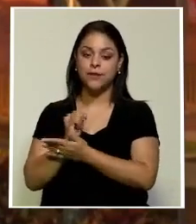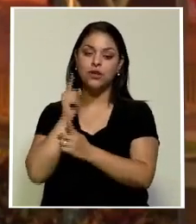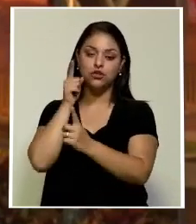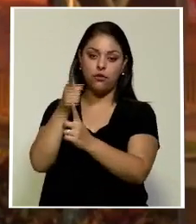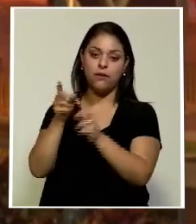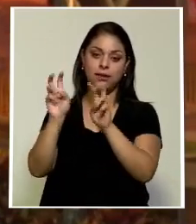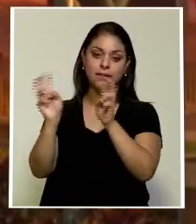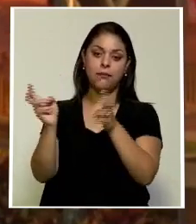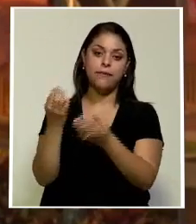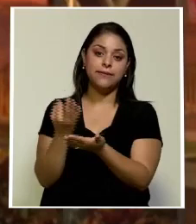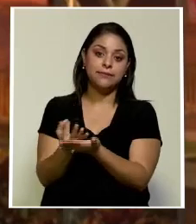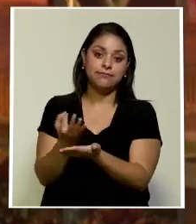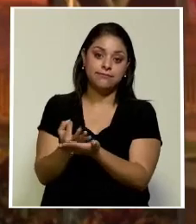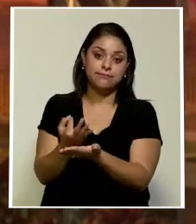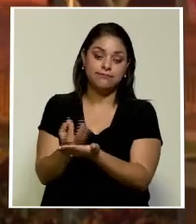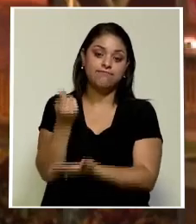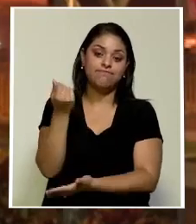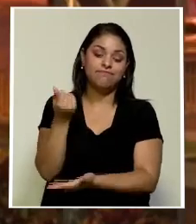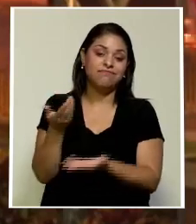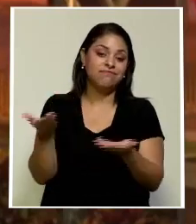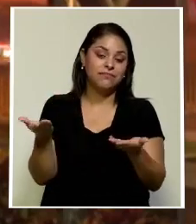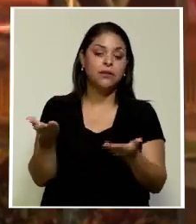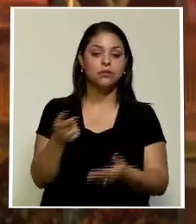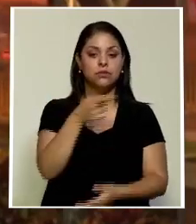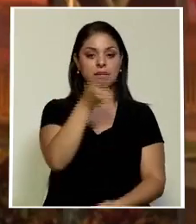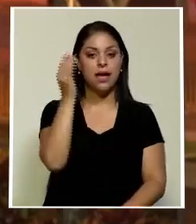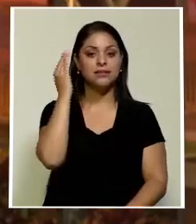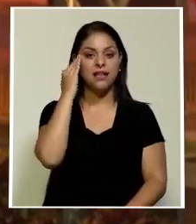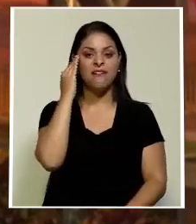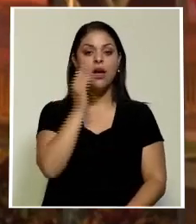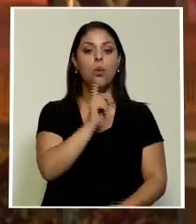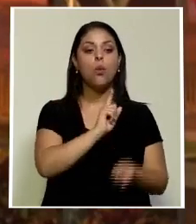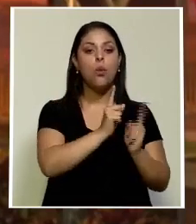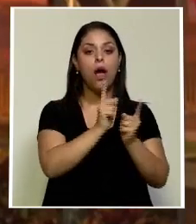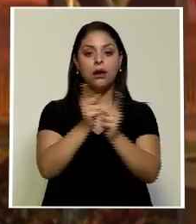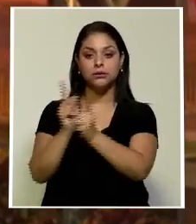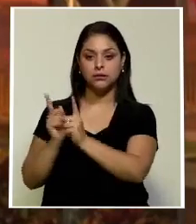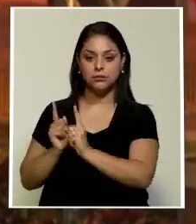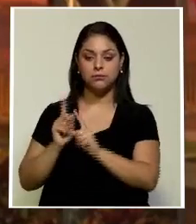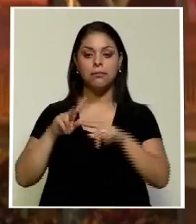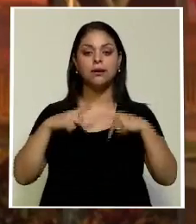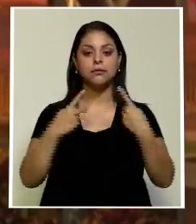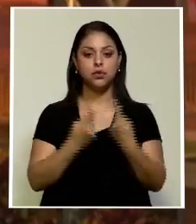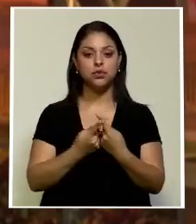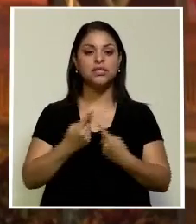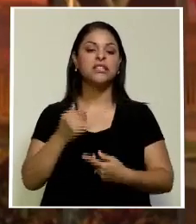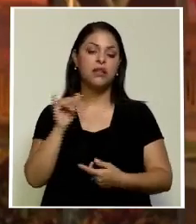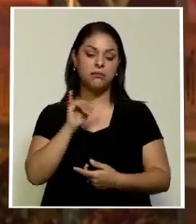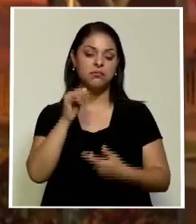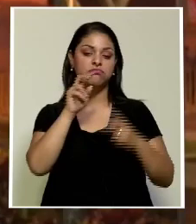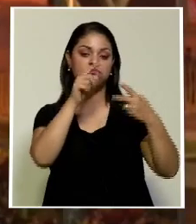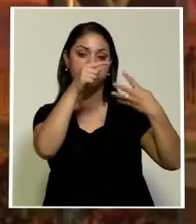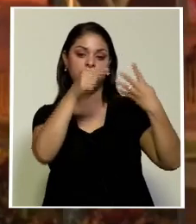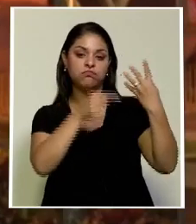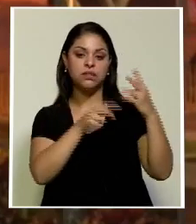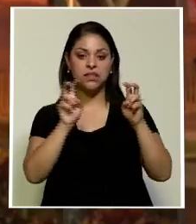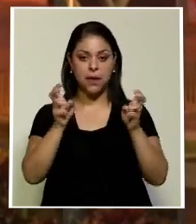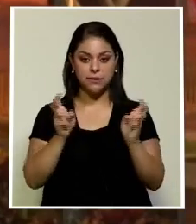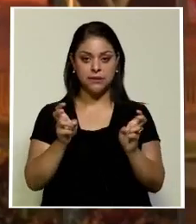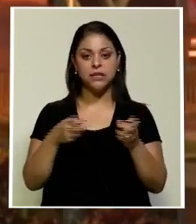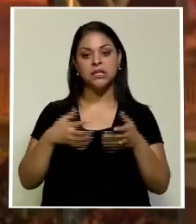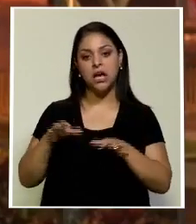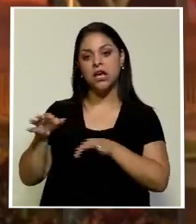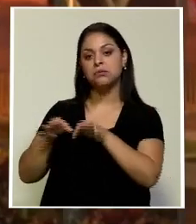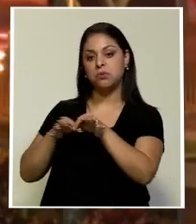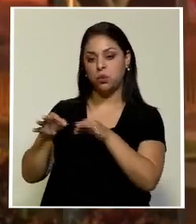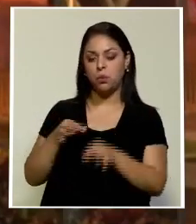de financiamientos. Ustedes ya vieron los partidos, escucharon también las razones y pues evidentemente las explicaciones